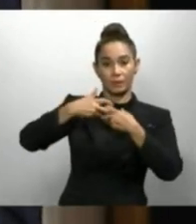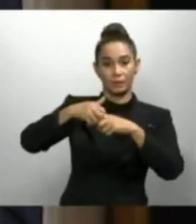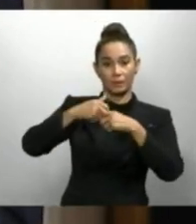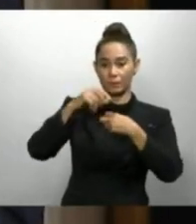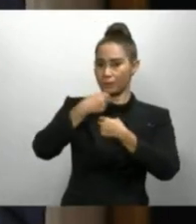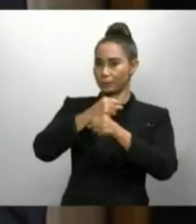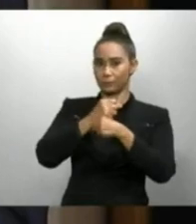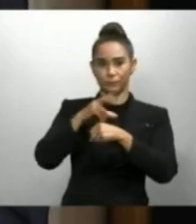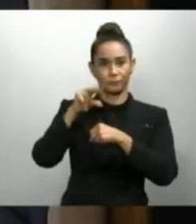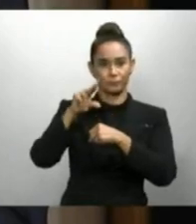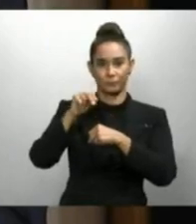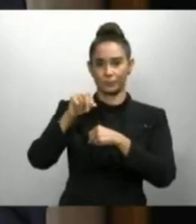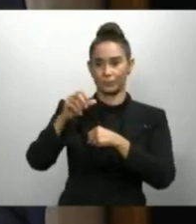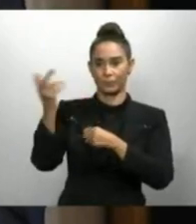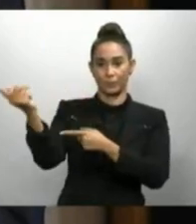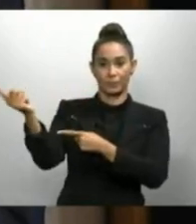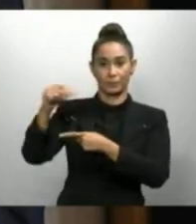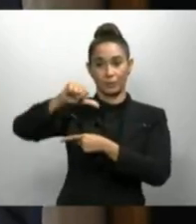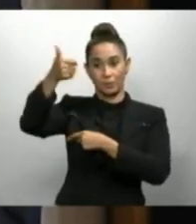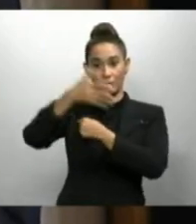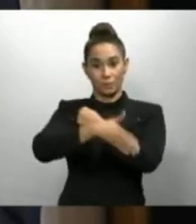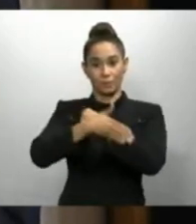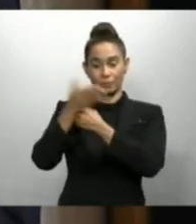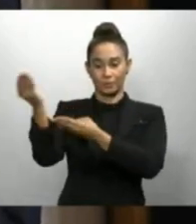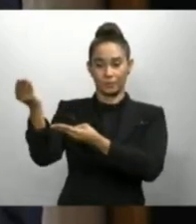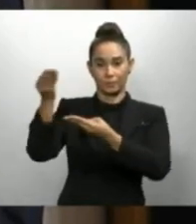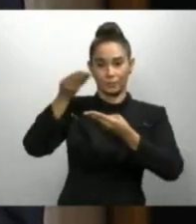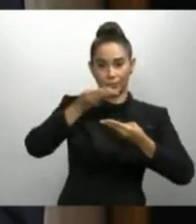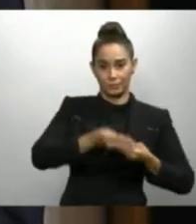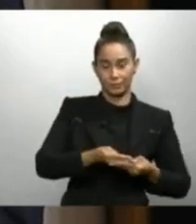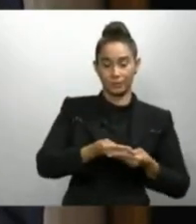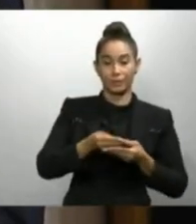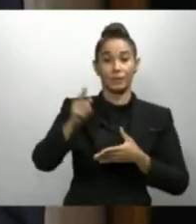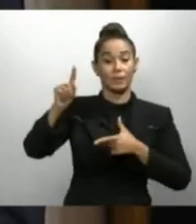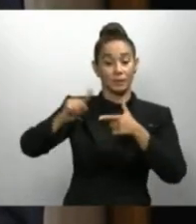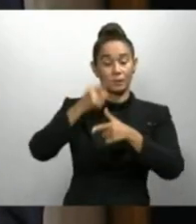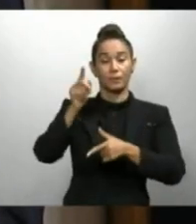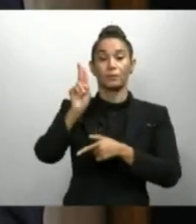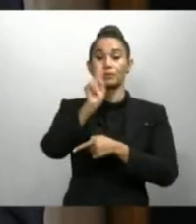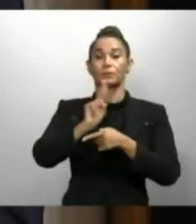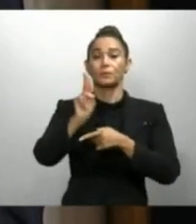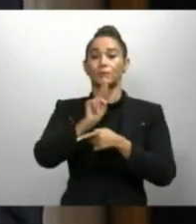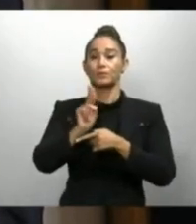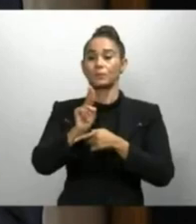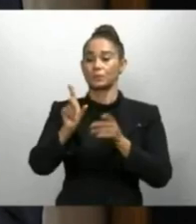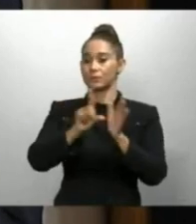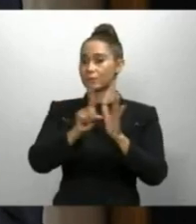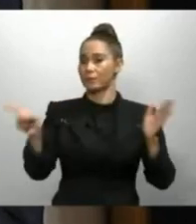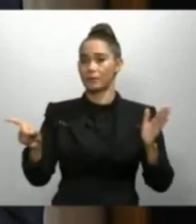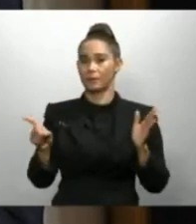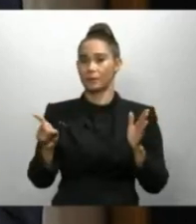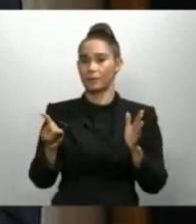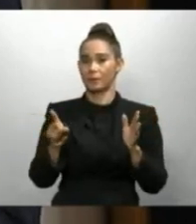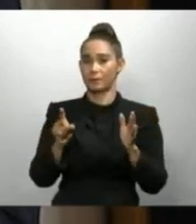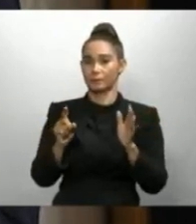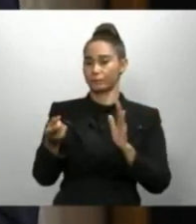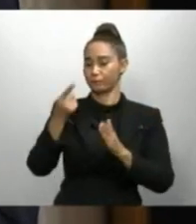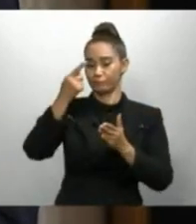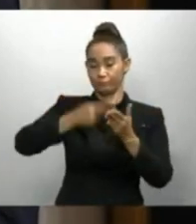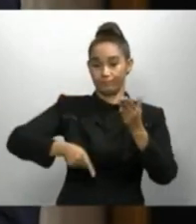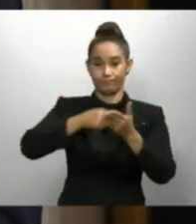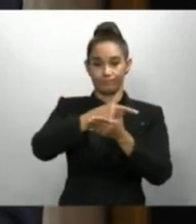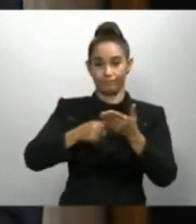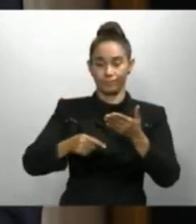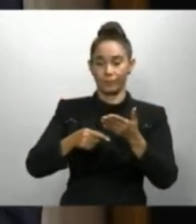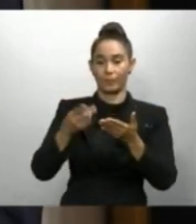República Dominicana, por lo que su uso ilegal en el país ha podido tener su origen en